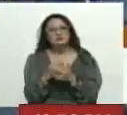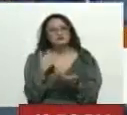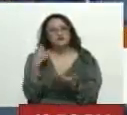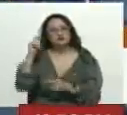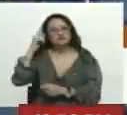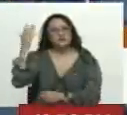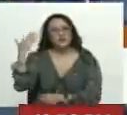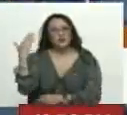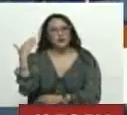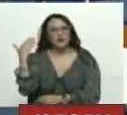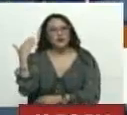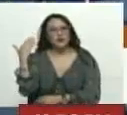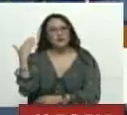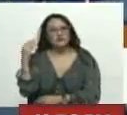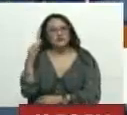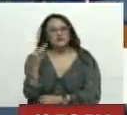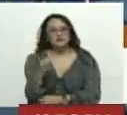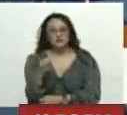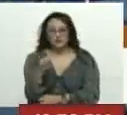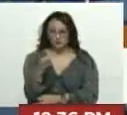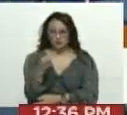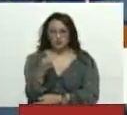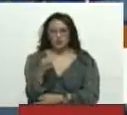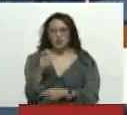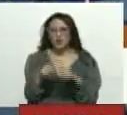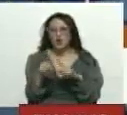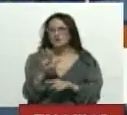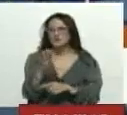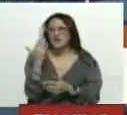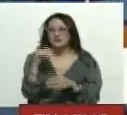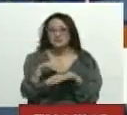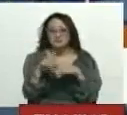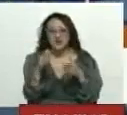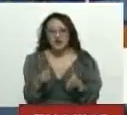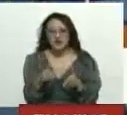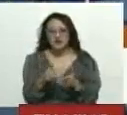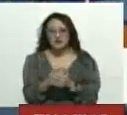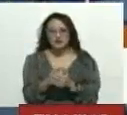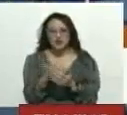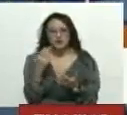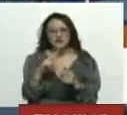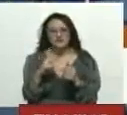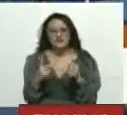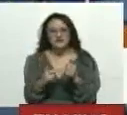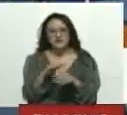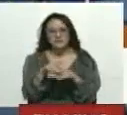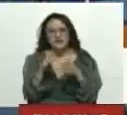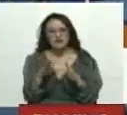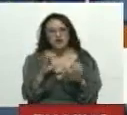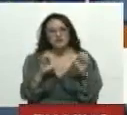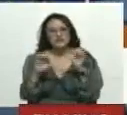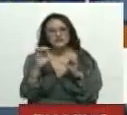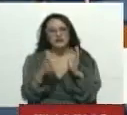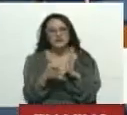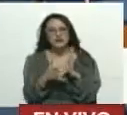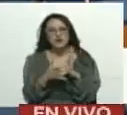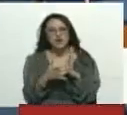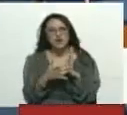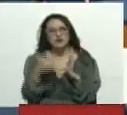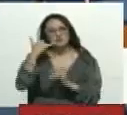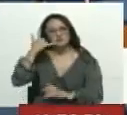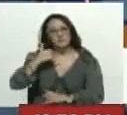recordar seguro que a Héctor le pasaron cosas así cuando era ministro era yo viceministro de ciencia y tecnología y me